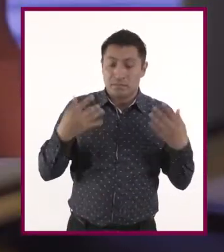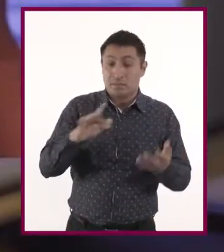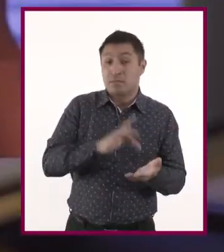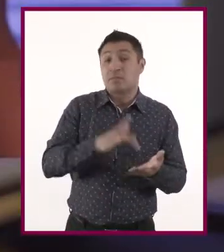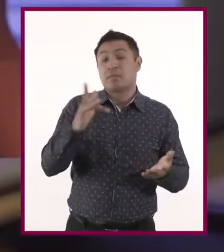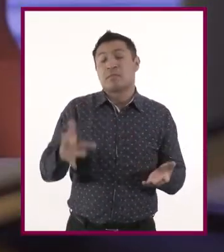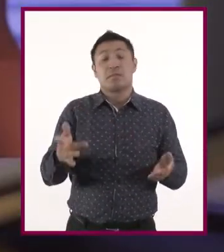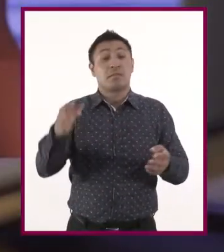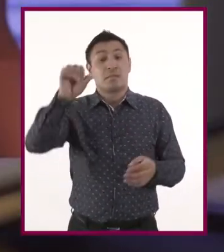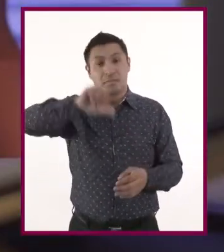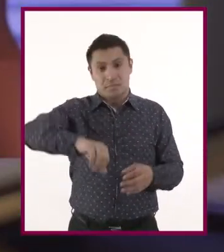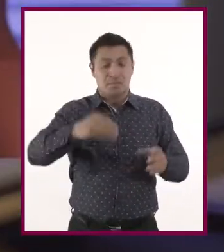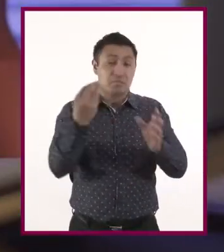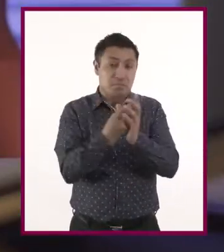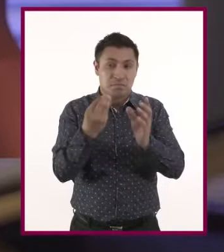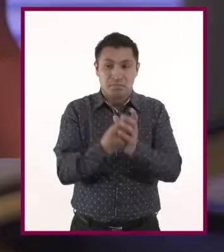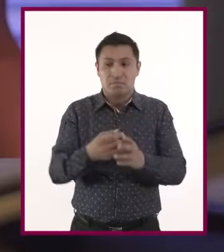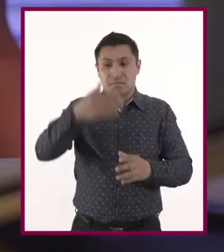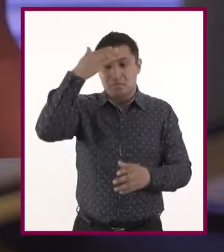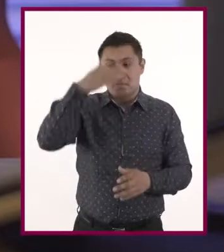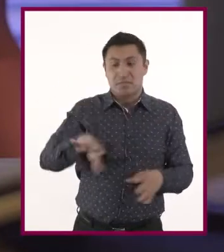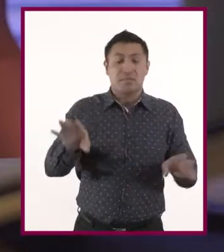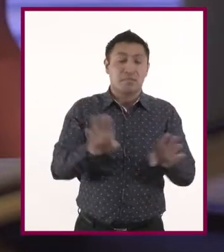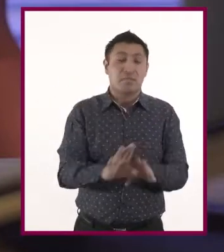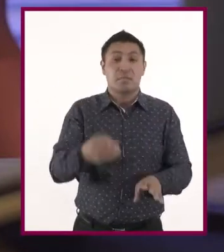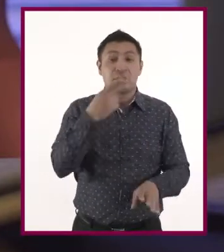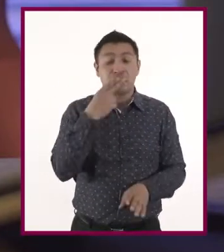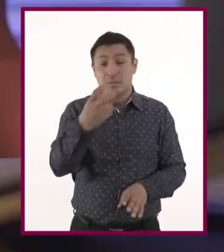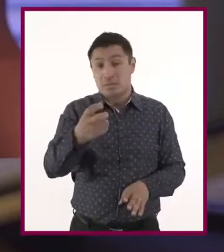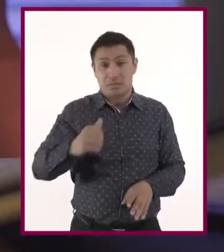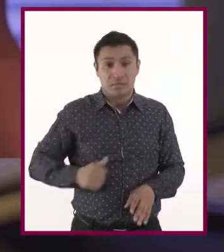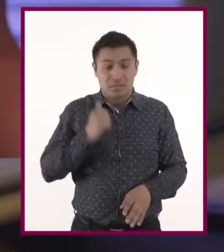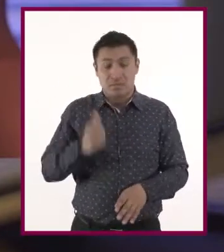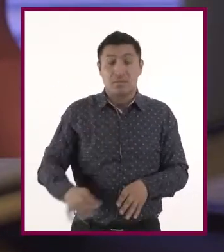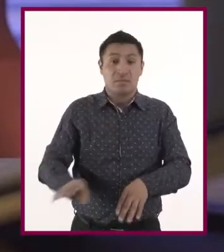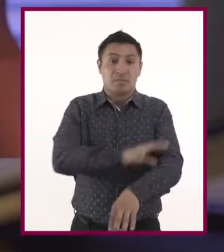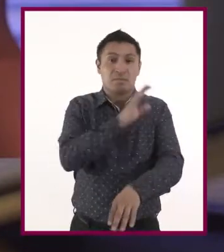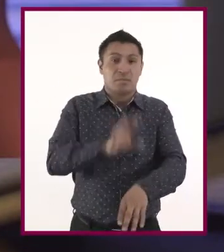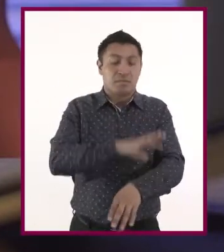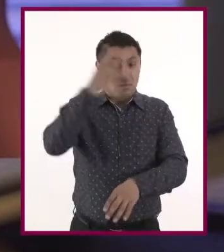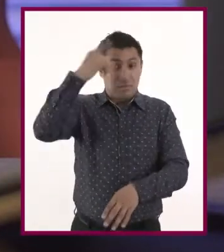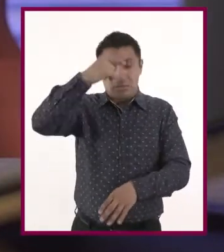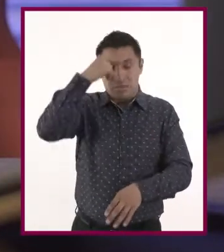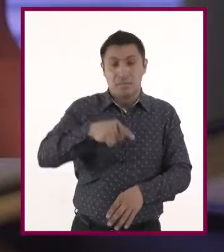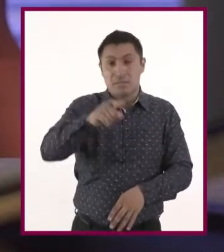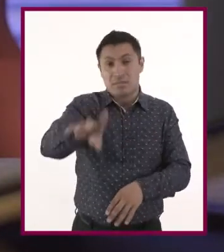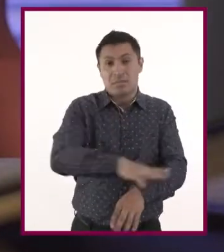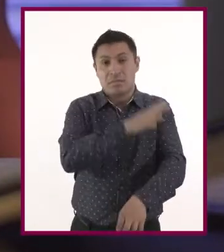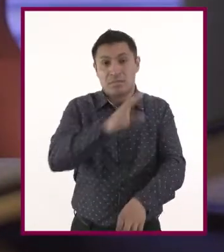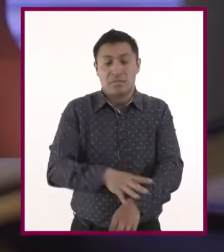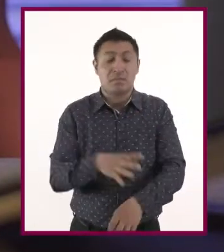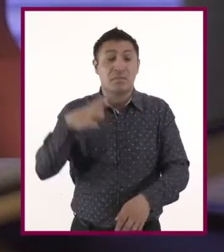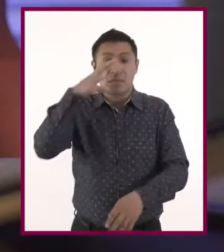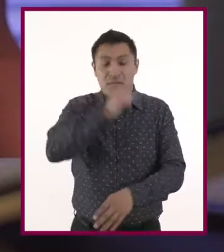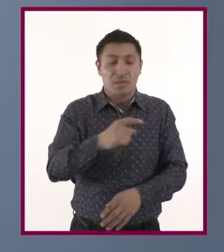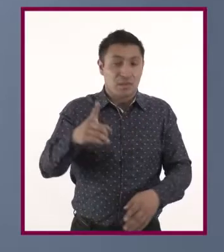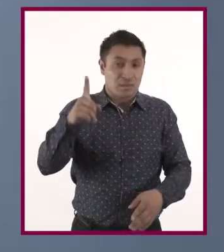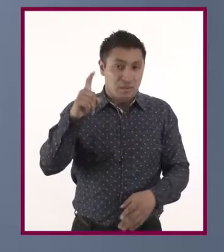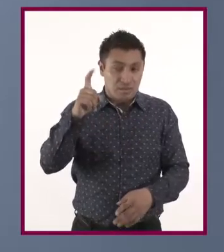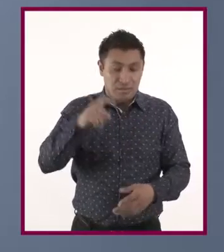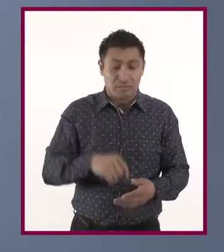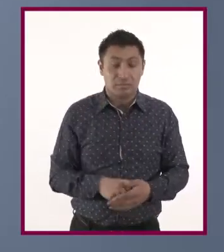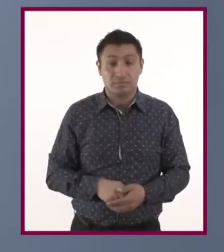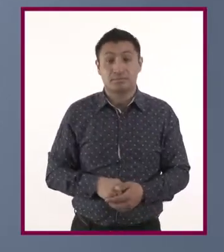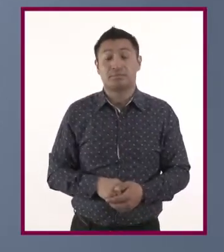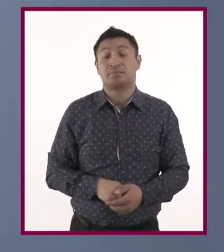Gracias, Gerardo, por acompañarnos hoy. Ya sabemos cómo funciona esto de aprovechar la energía solar para generar electricidad y calentar agua. Gracias